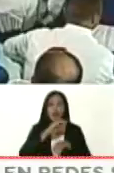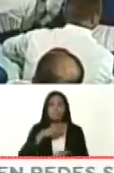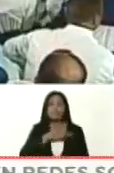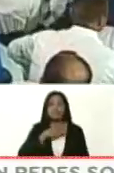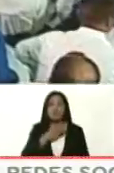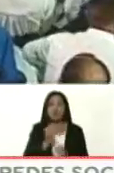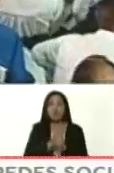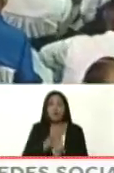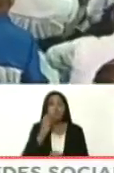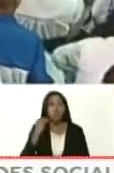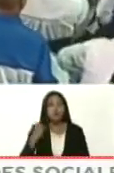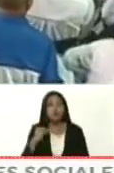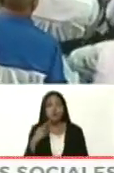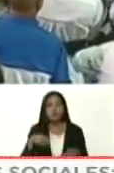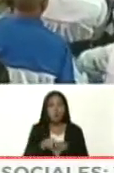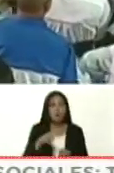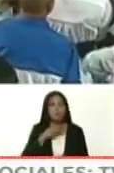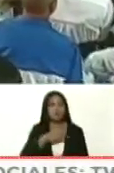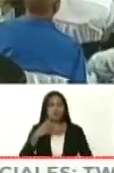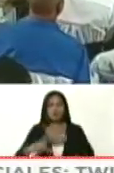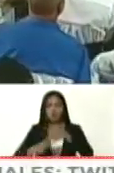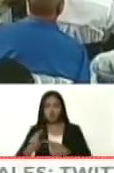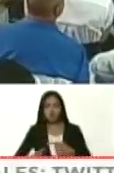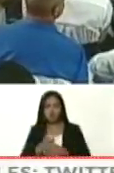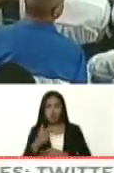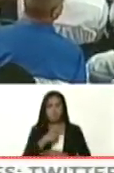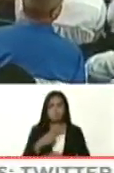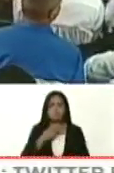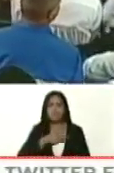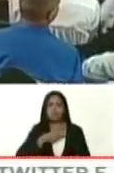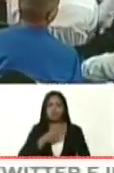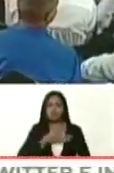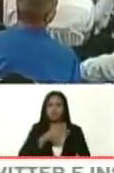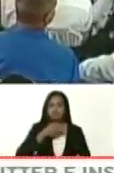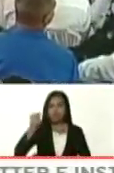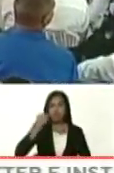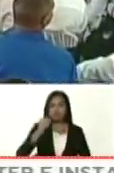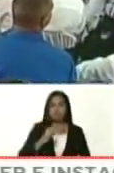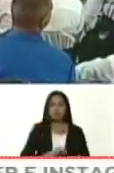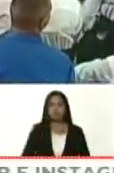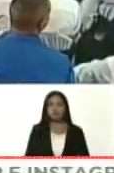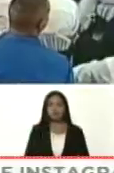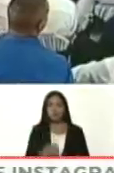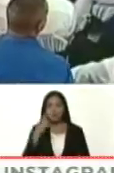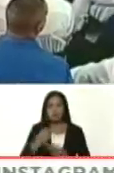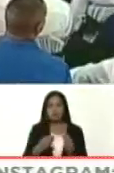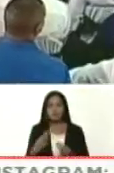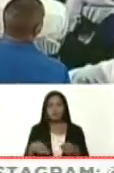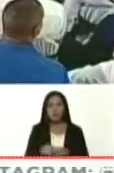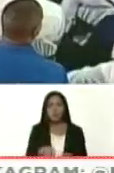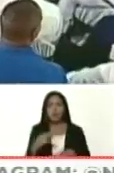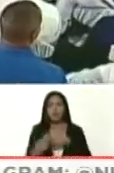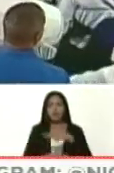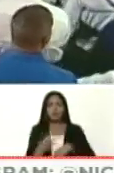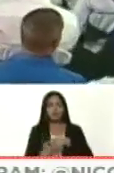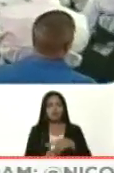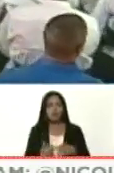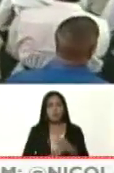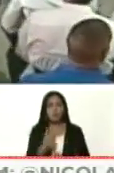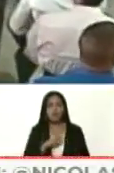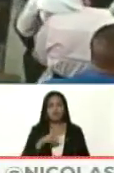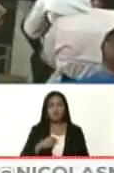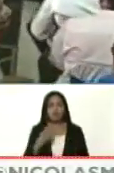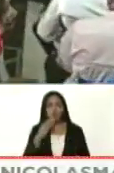Juvenil es una misión productiva, misión socialista, creada en revolución para llevar